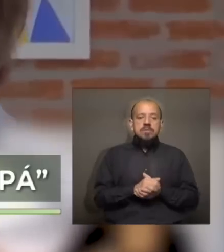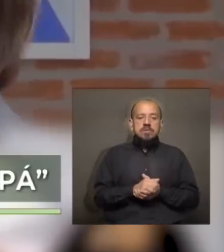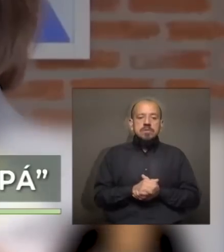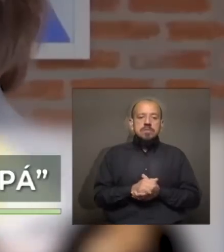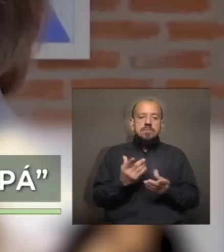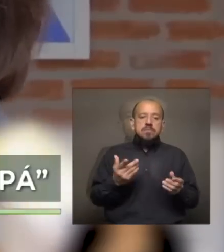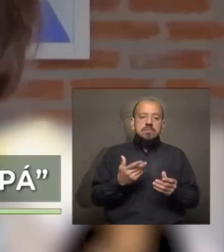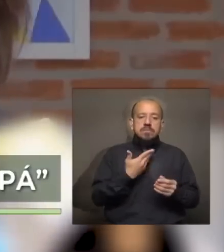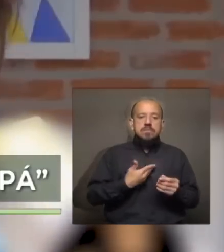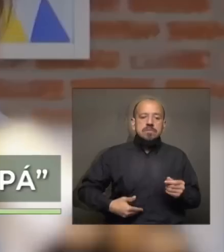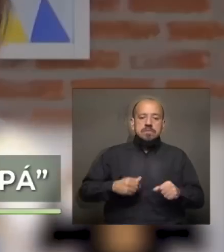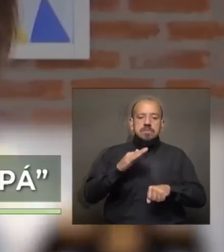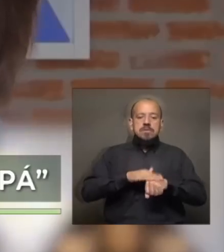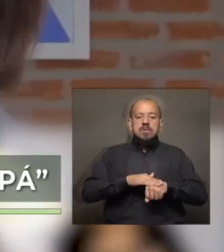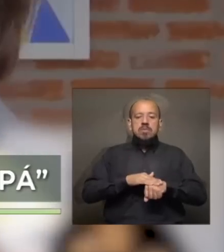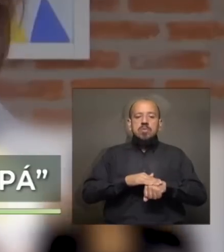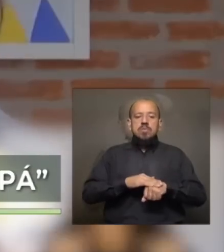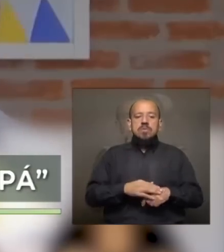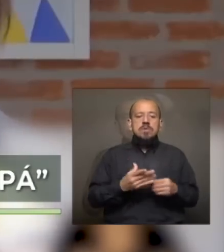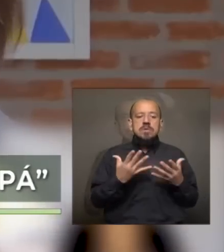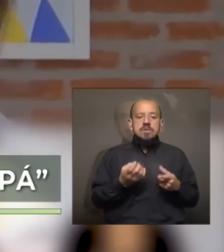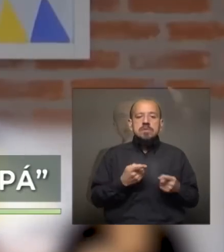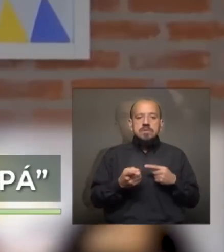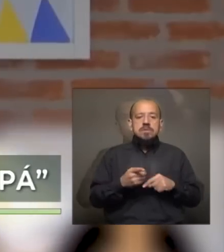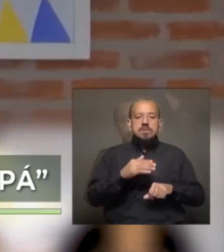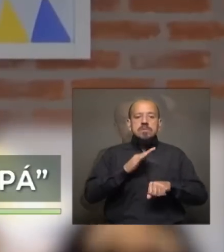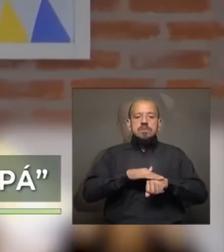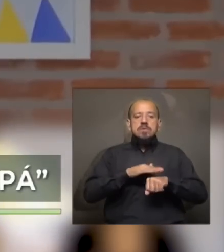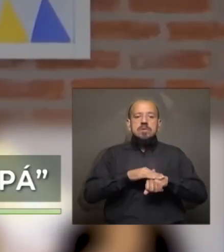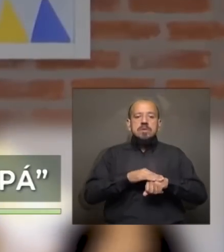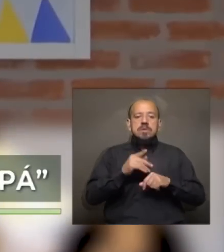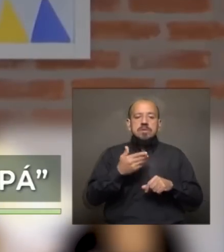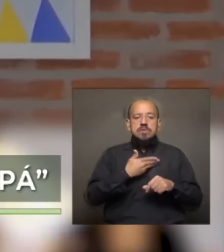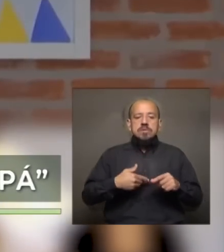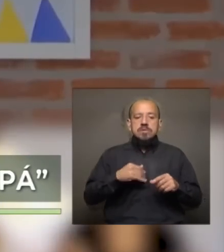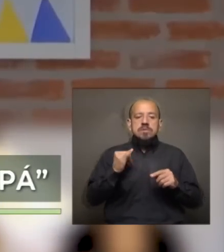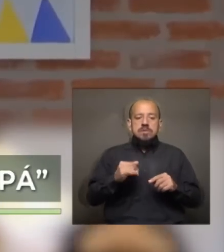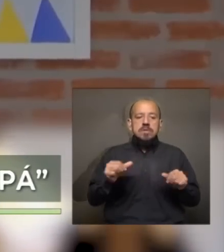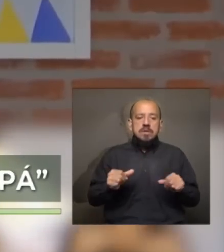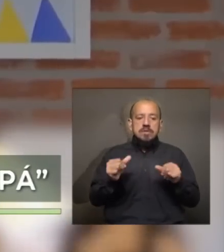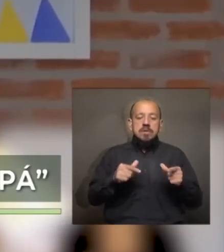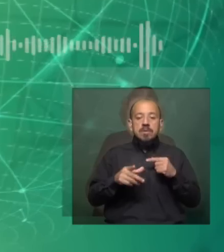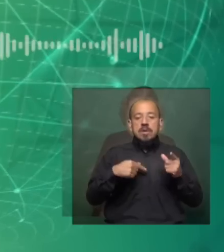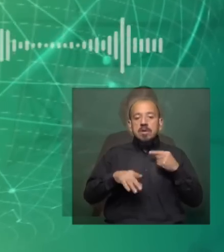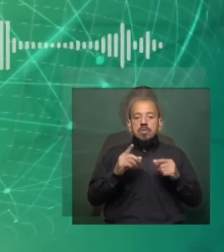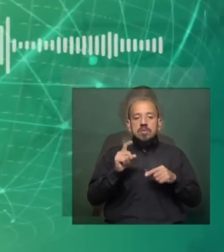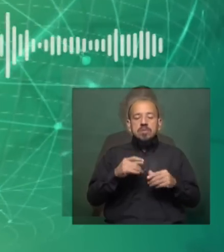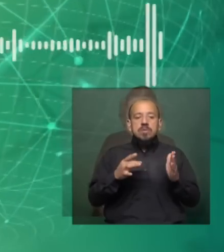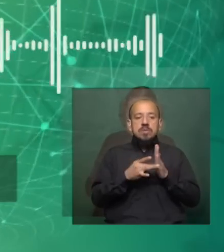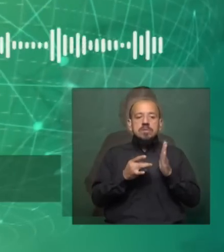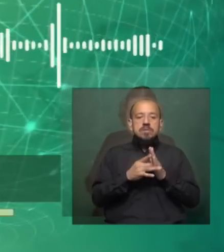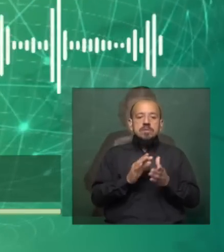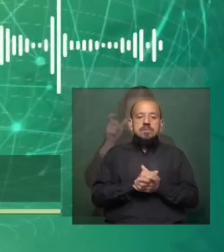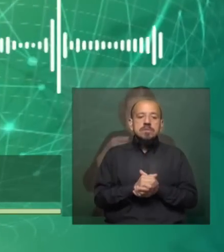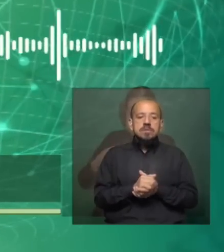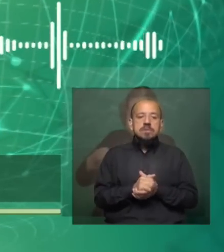que falta que el gobierno tenga la culpa de la sequía tiene responsabilidad de gobernar y hacer lo mejor posible para un agua de calidad la gente